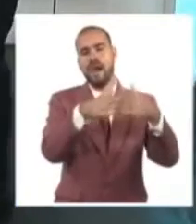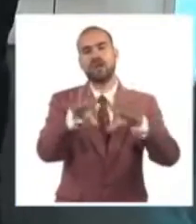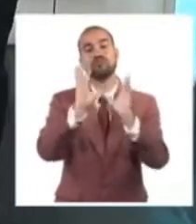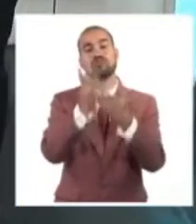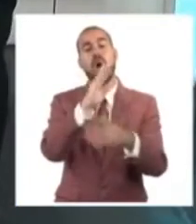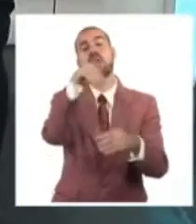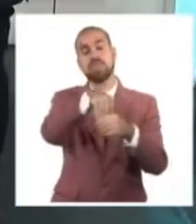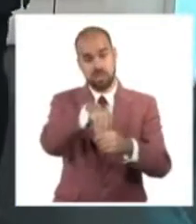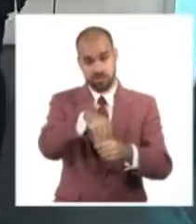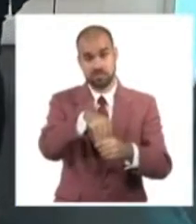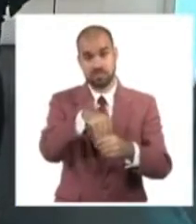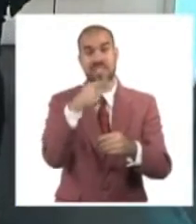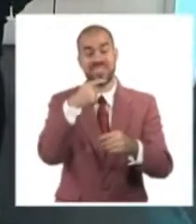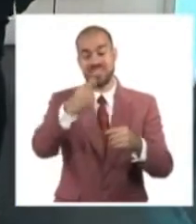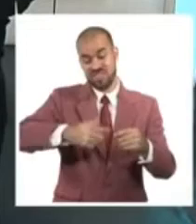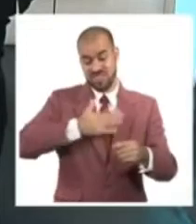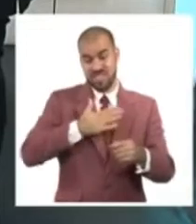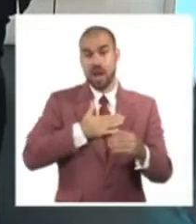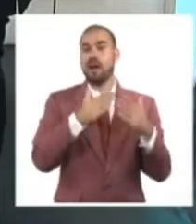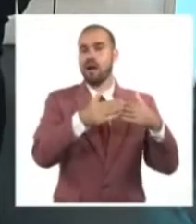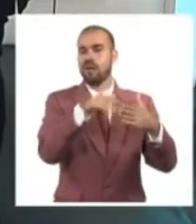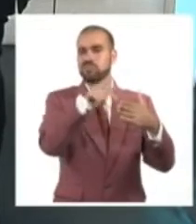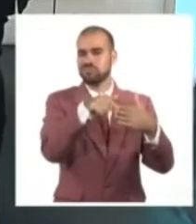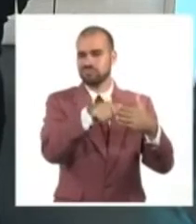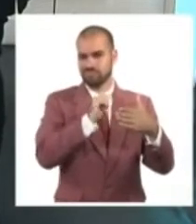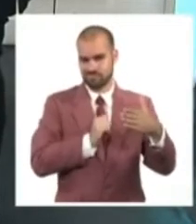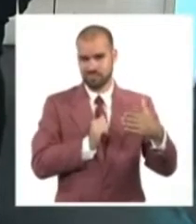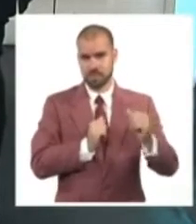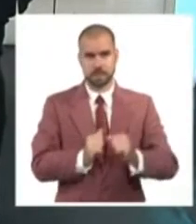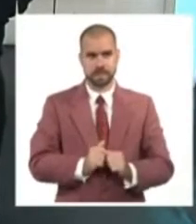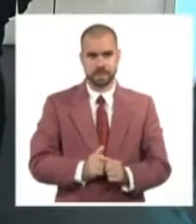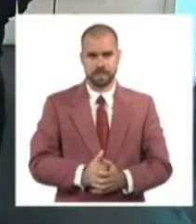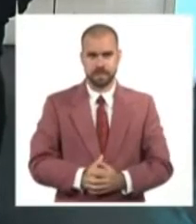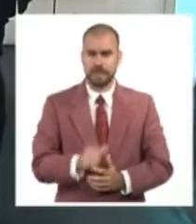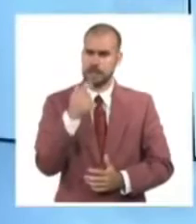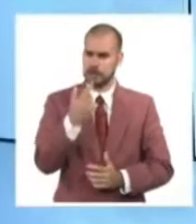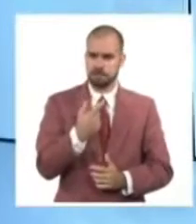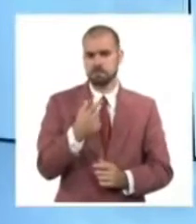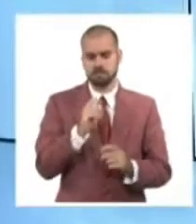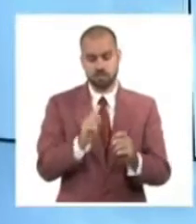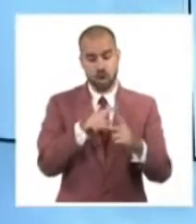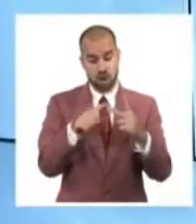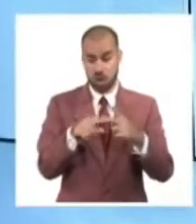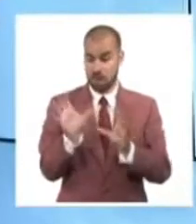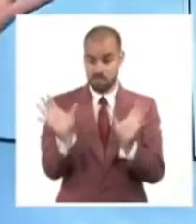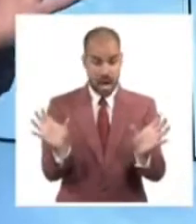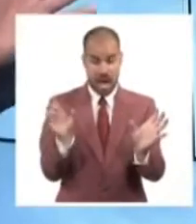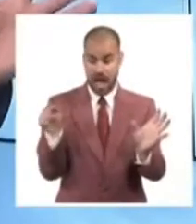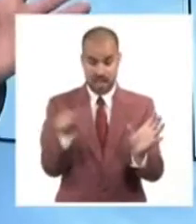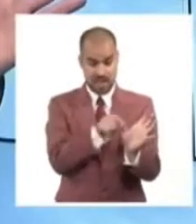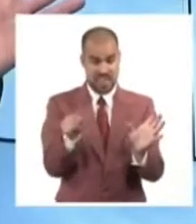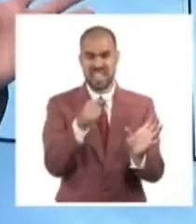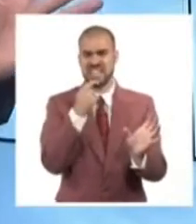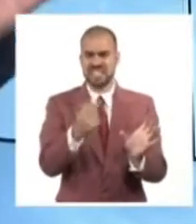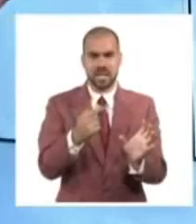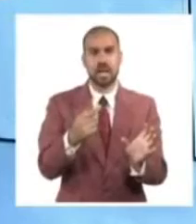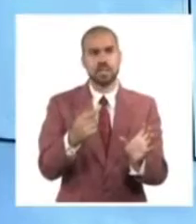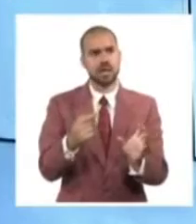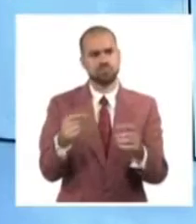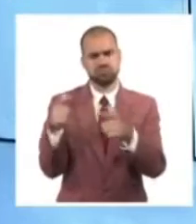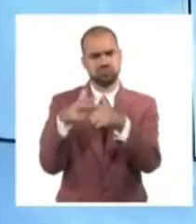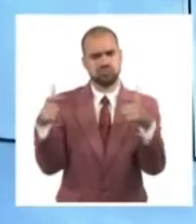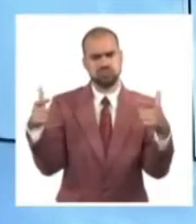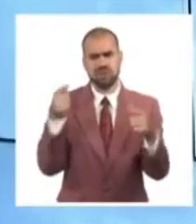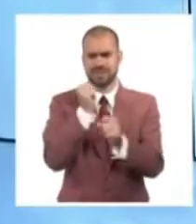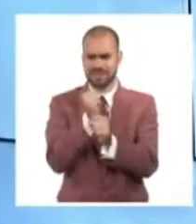nación. Del Derecho Marítimo. Del Derecho Marítimo. Entonces, hay desde estas dos sociedades, hay un radio de acción muy amplio en el